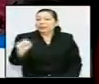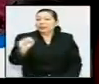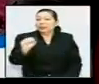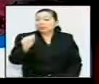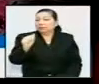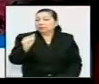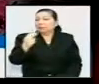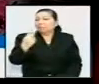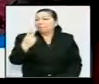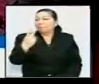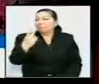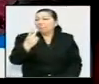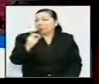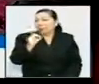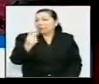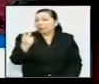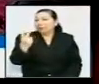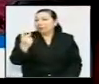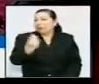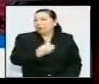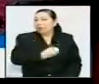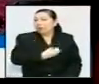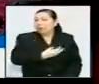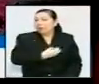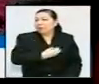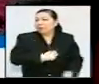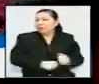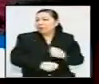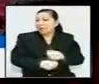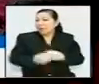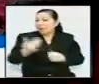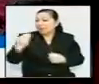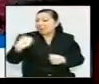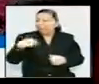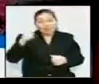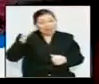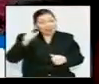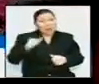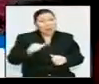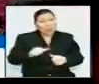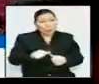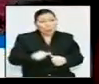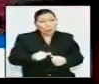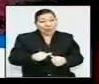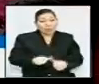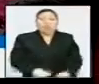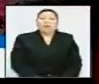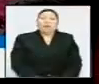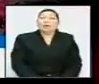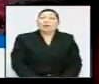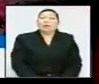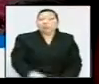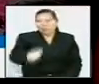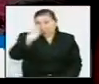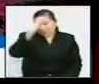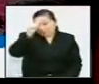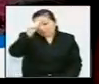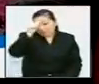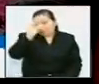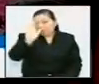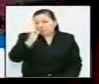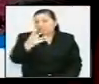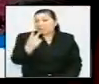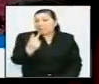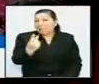sábado, domingo 2021, por esa fecha de mayo del año pasado. Y recordemos que el domingo 21, me parece que